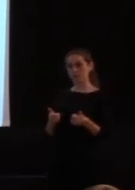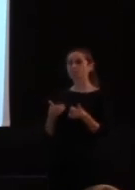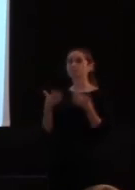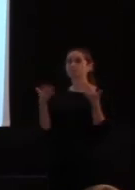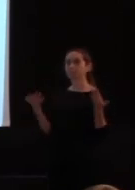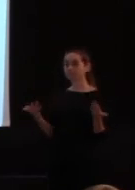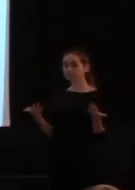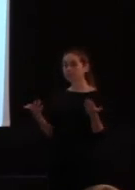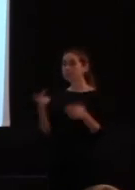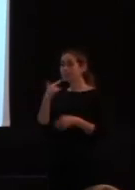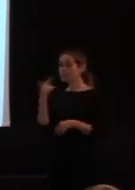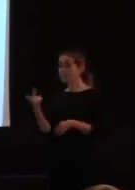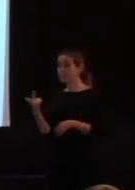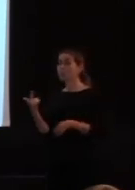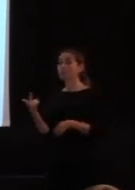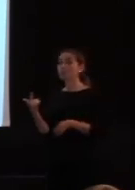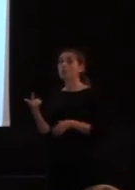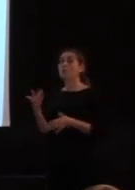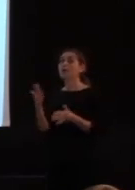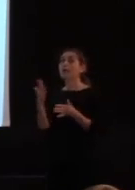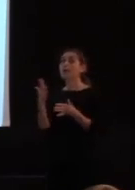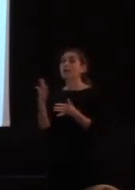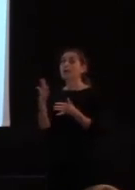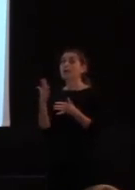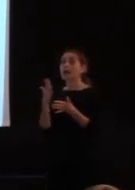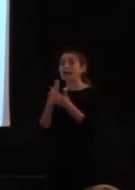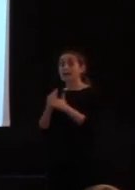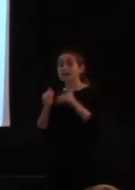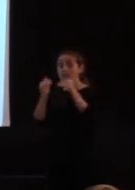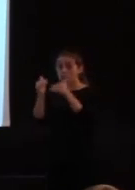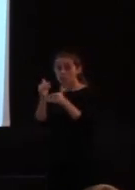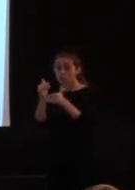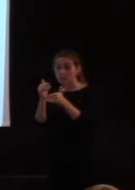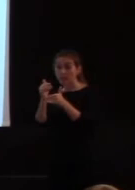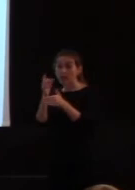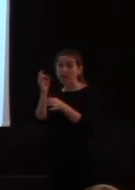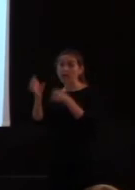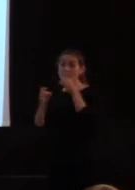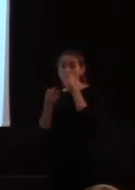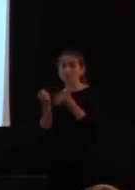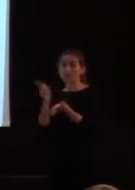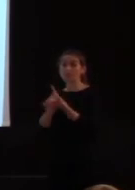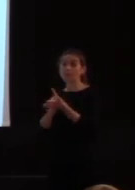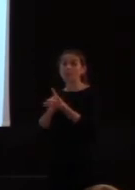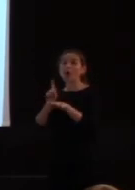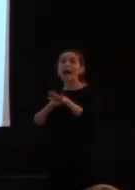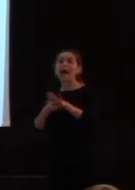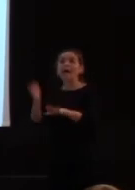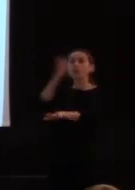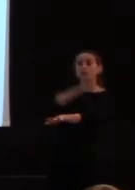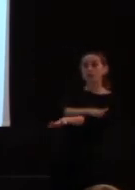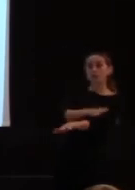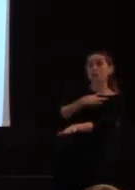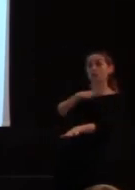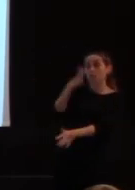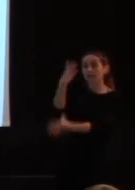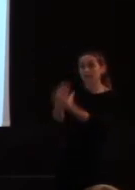bueno, para el próximo día tenéis otra tarea, pero por favor, lo hago en tiempo para que no os pasen desgracias, ¿verdad? Que pueden pasar, ¿no?